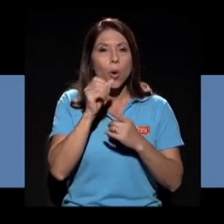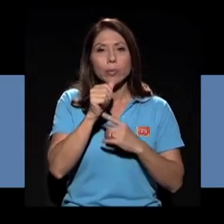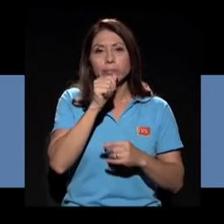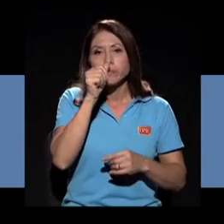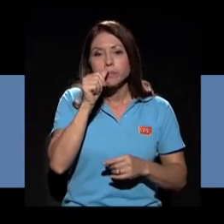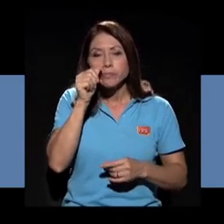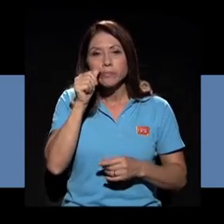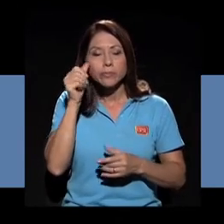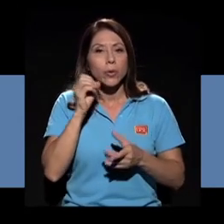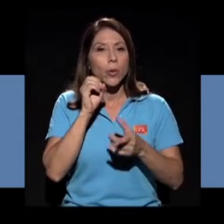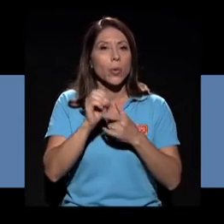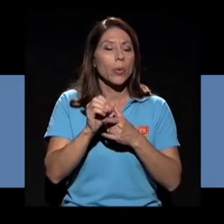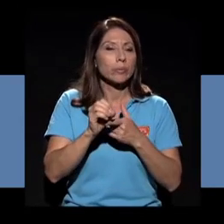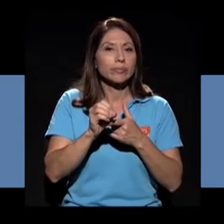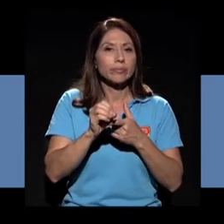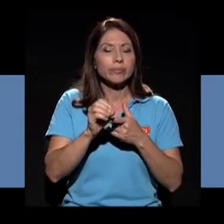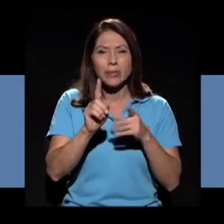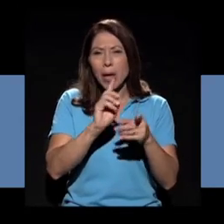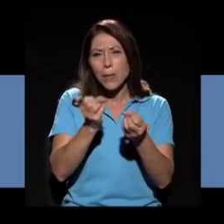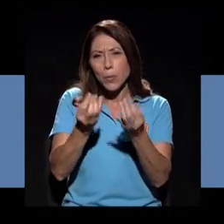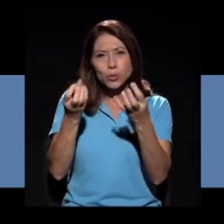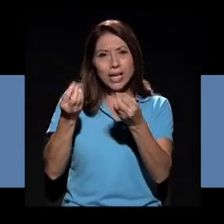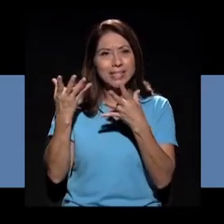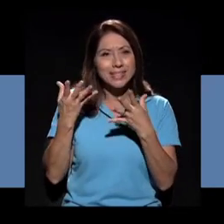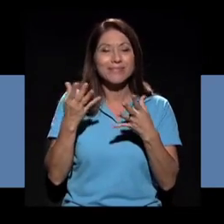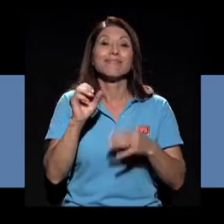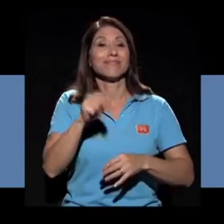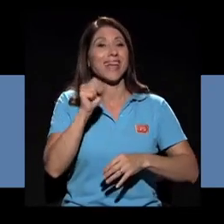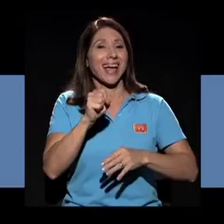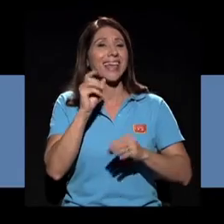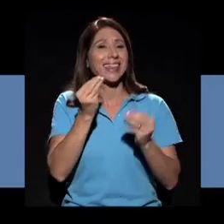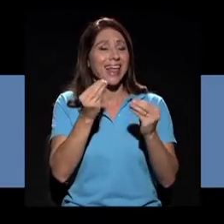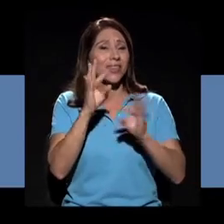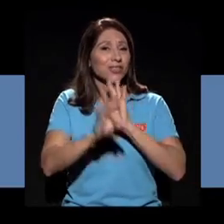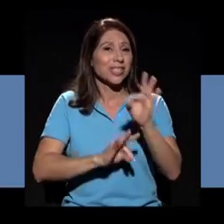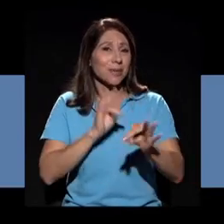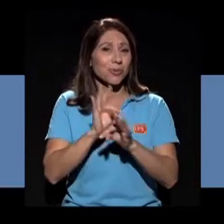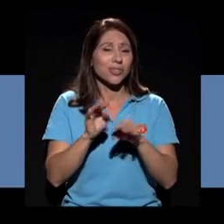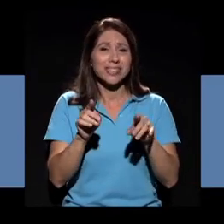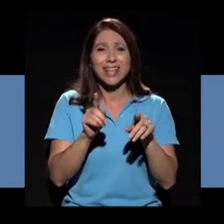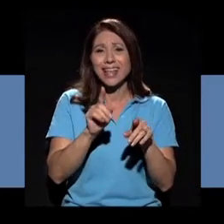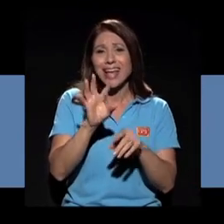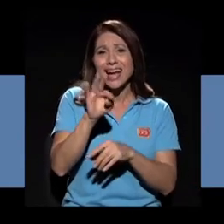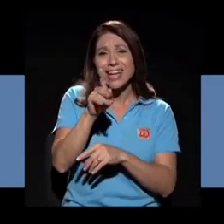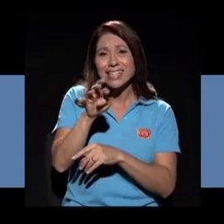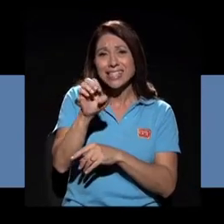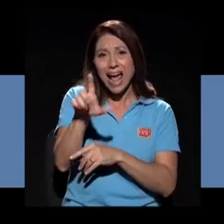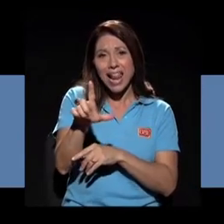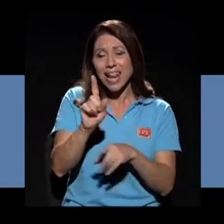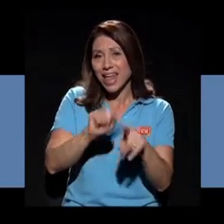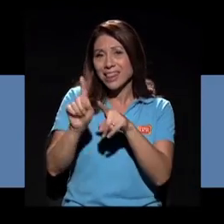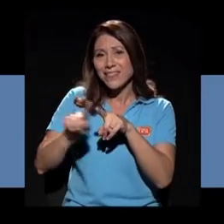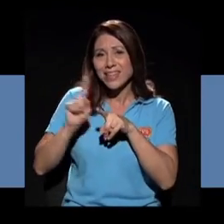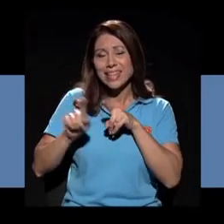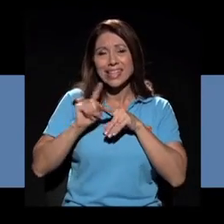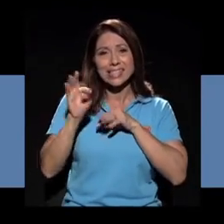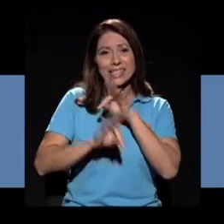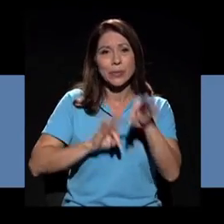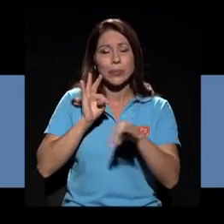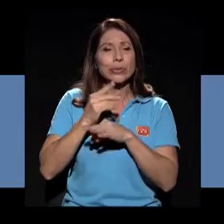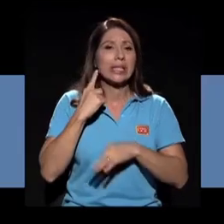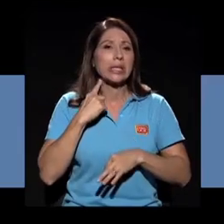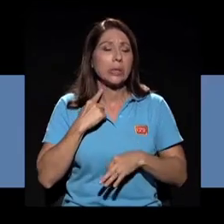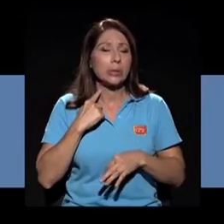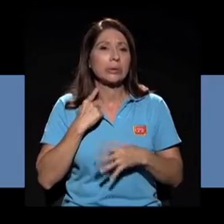al ¿cómo se llama? A la cocaína, hay muchas. Ajá, hay tantos tipos de... al cristal, hay tantas drogas que uno pues podría enumerar un